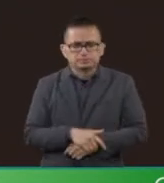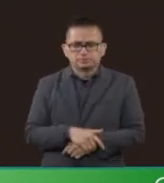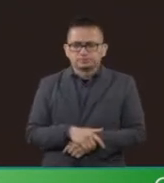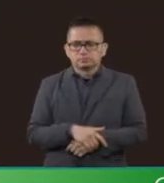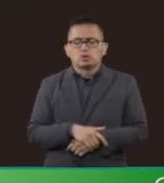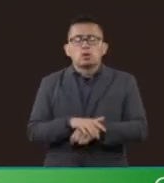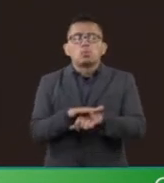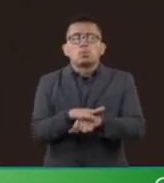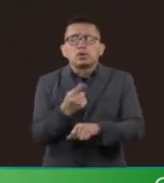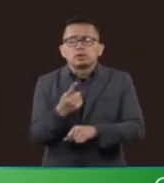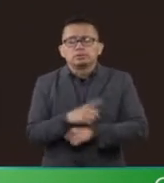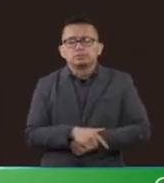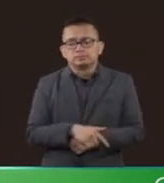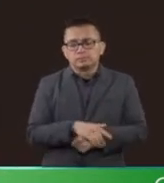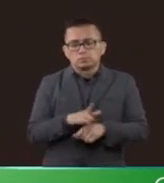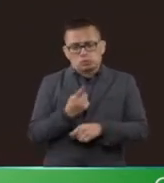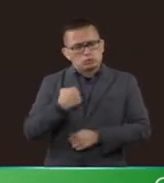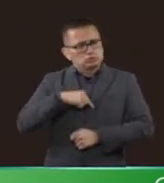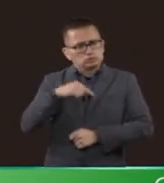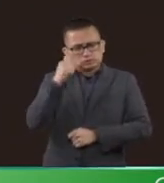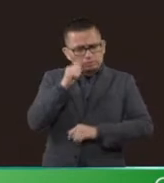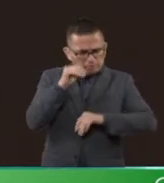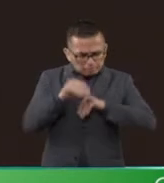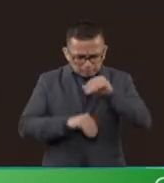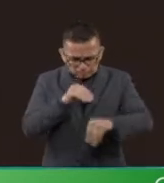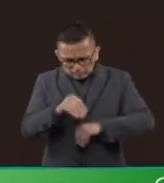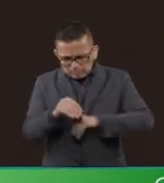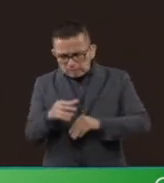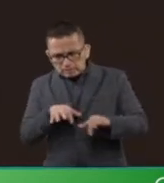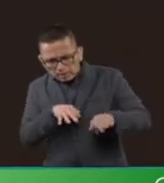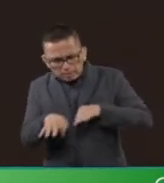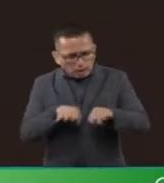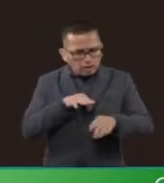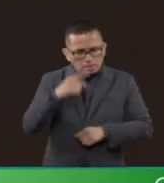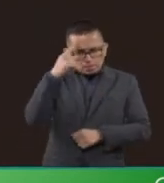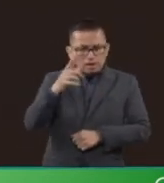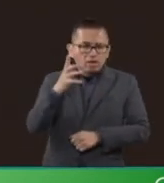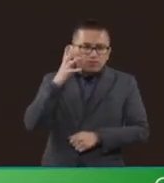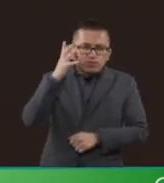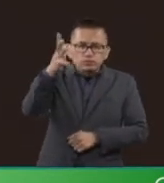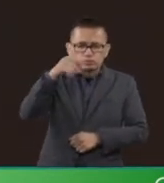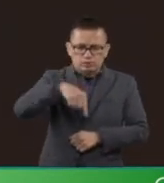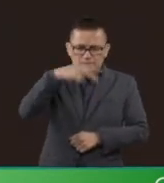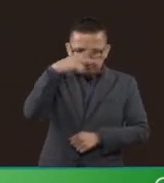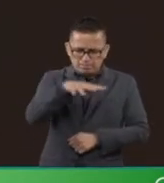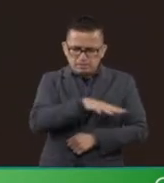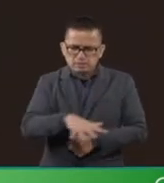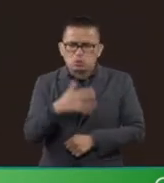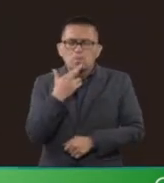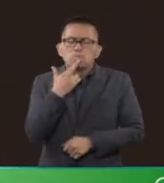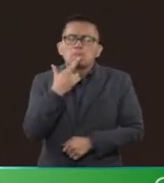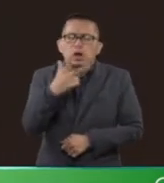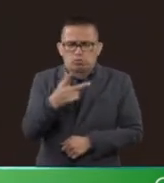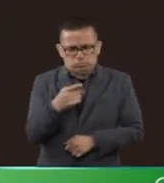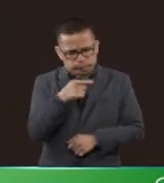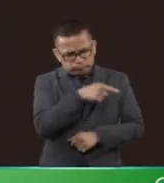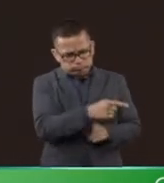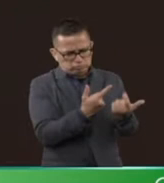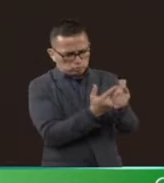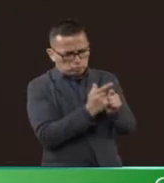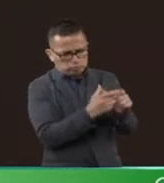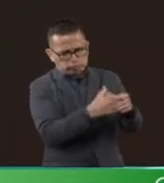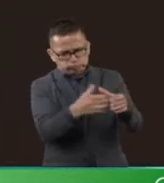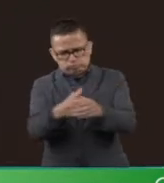vamos a trabajar por el futuro de nuestras generaciones y grupos históricamente olvidados. Cuenten siempre con